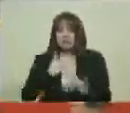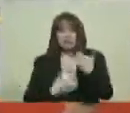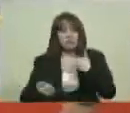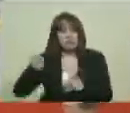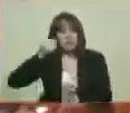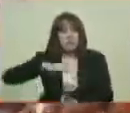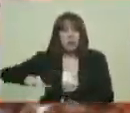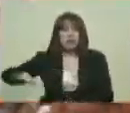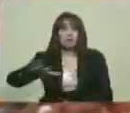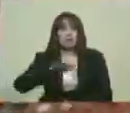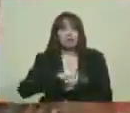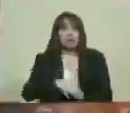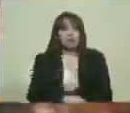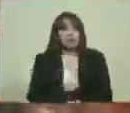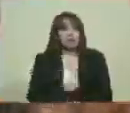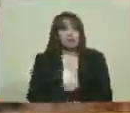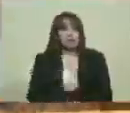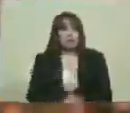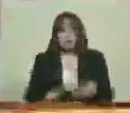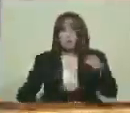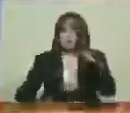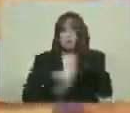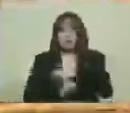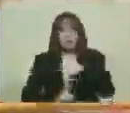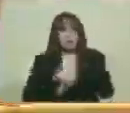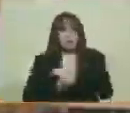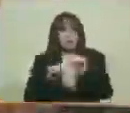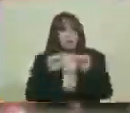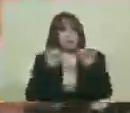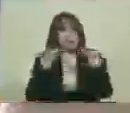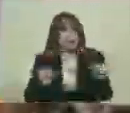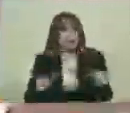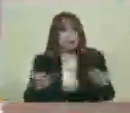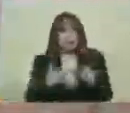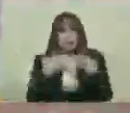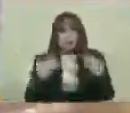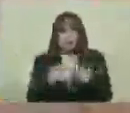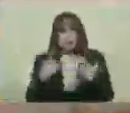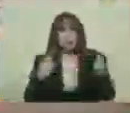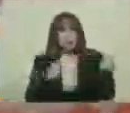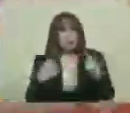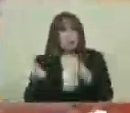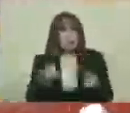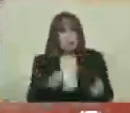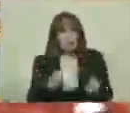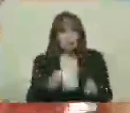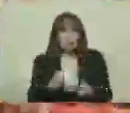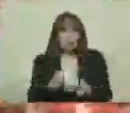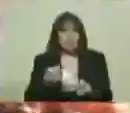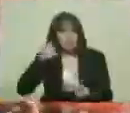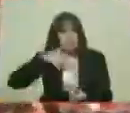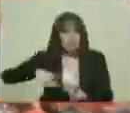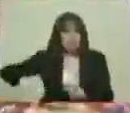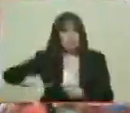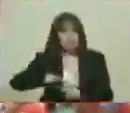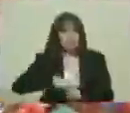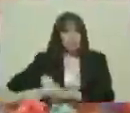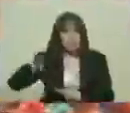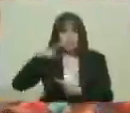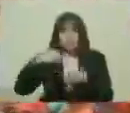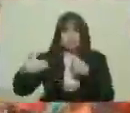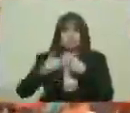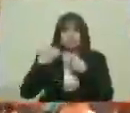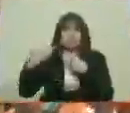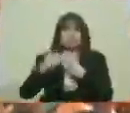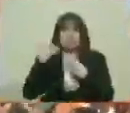tanto daño, y que son avaladas por el sistema de guerra económica que le han montado al pueblo y que